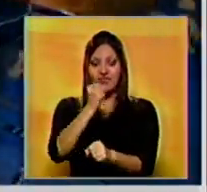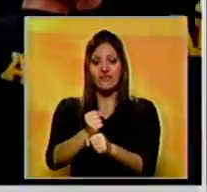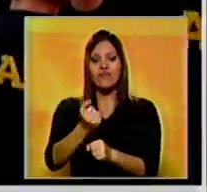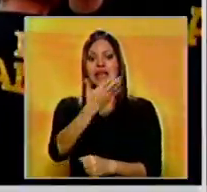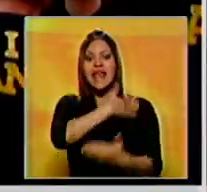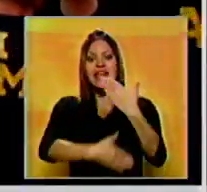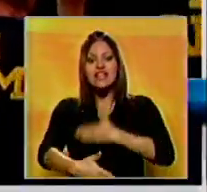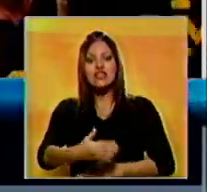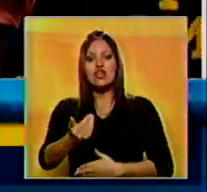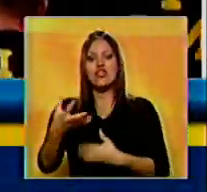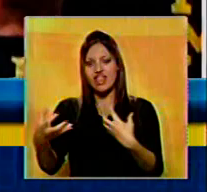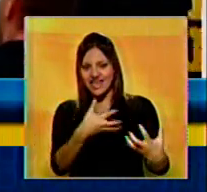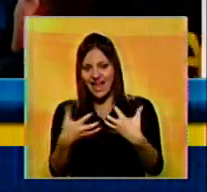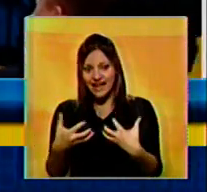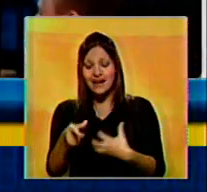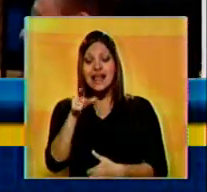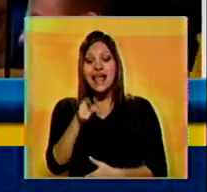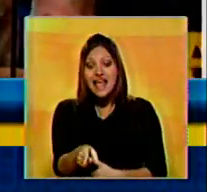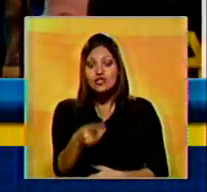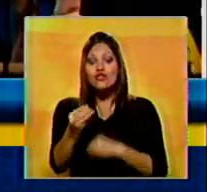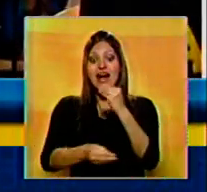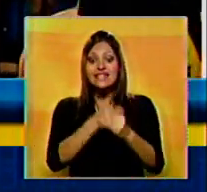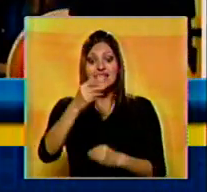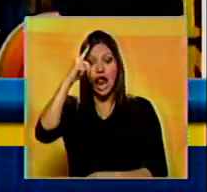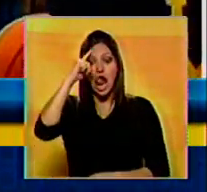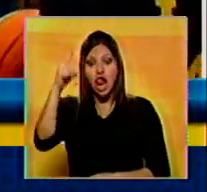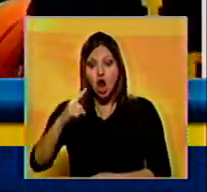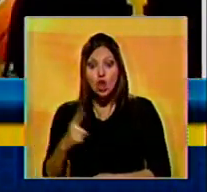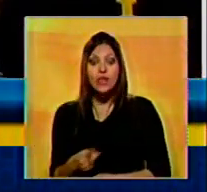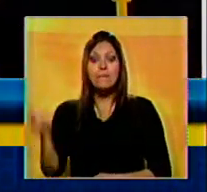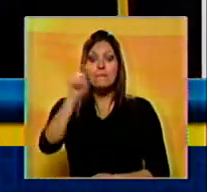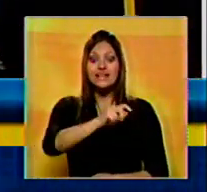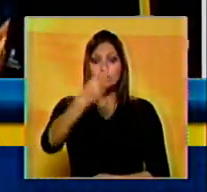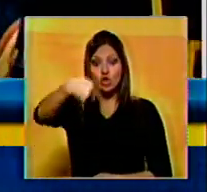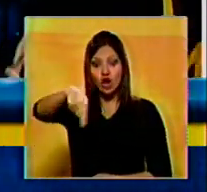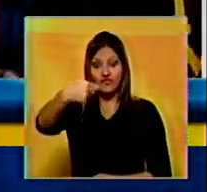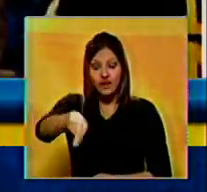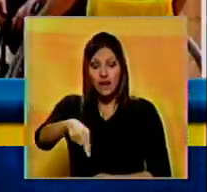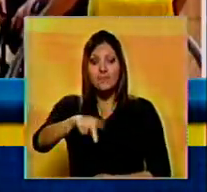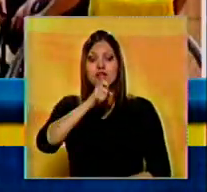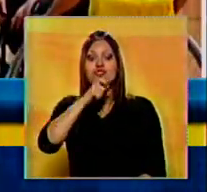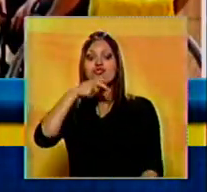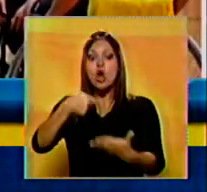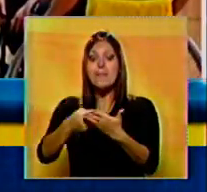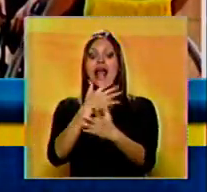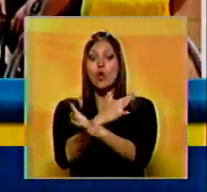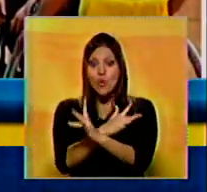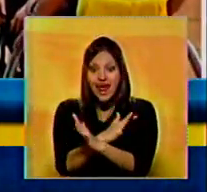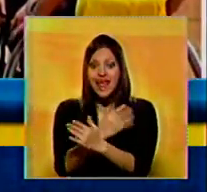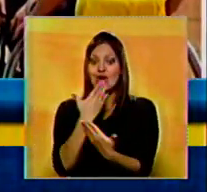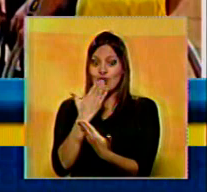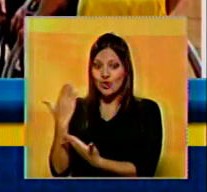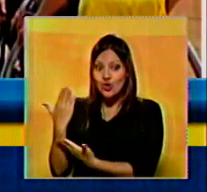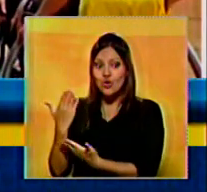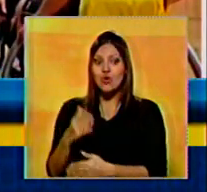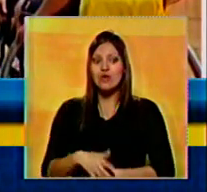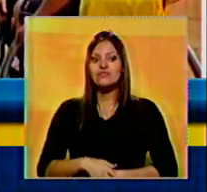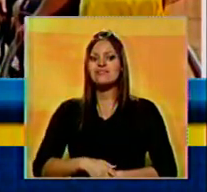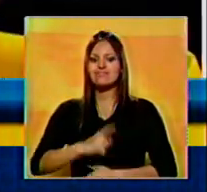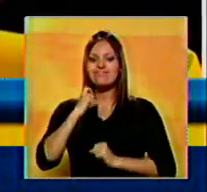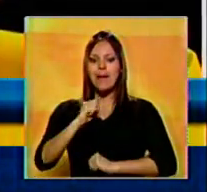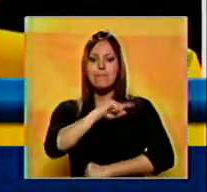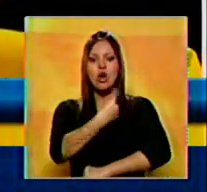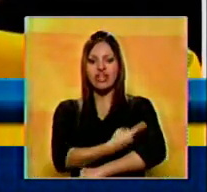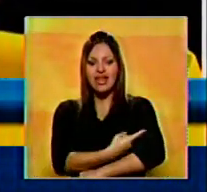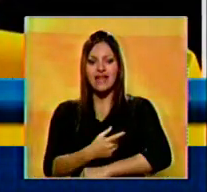guerra. Estas Paralimpiadas se realizarán en Londres en el mes de noviembre y llevarán por nombre Juegos Invictus. El polémico